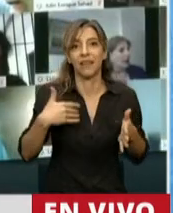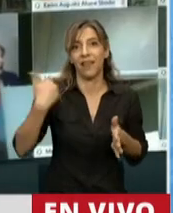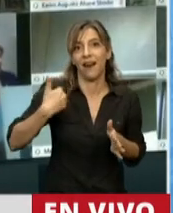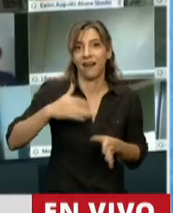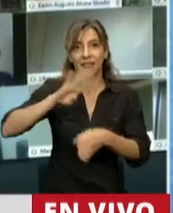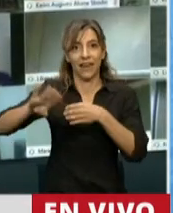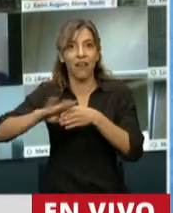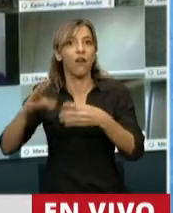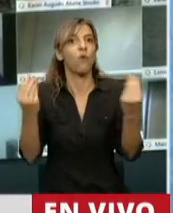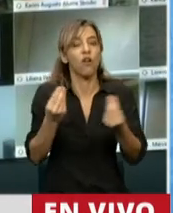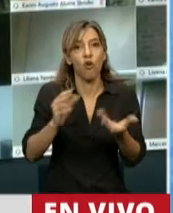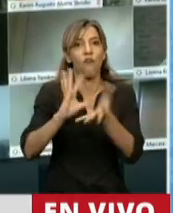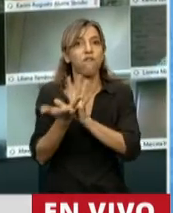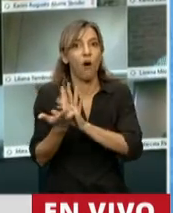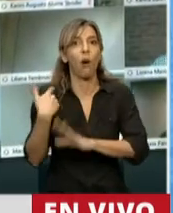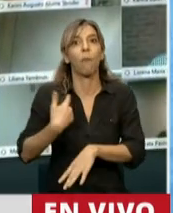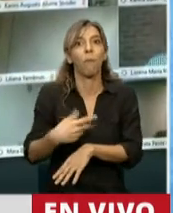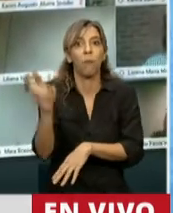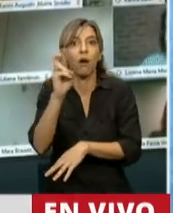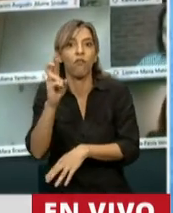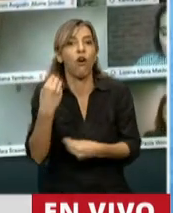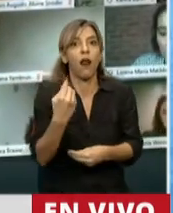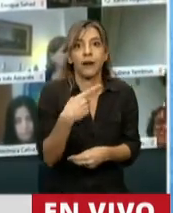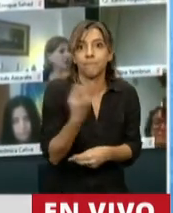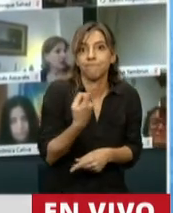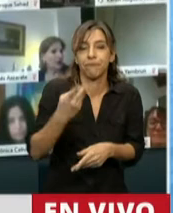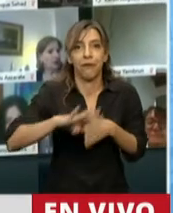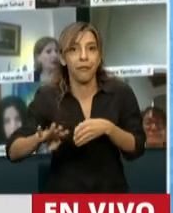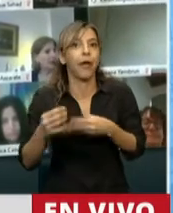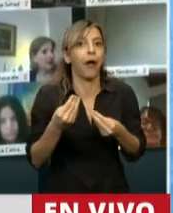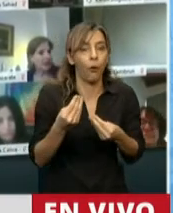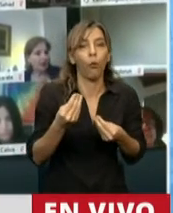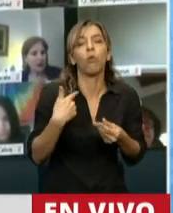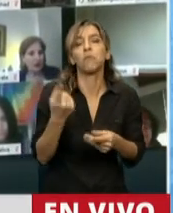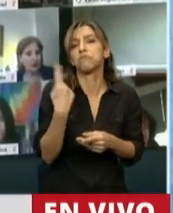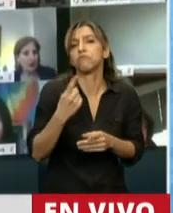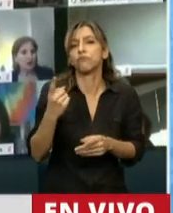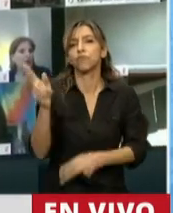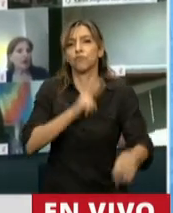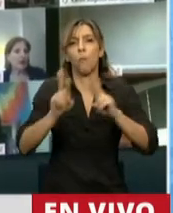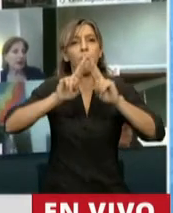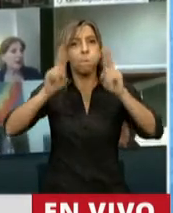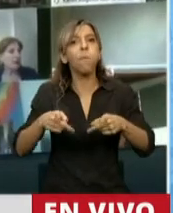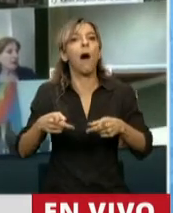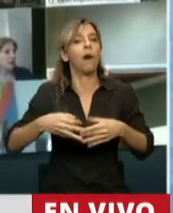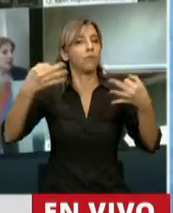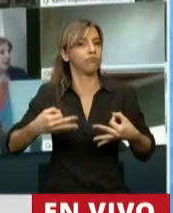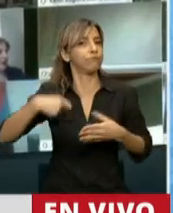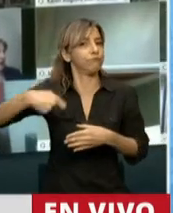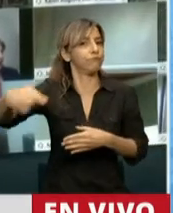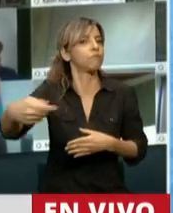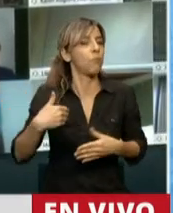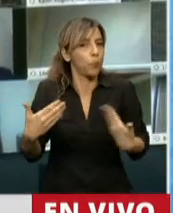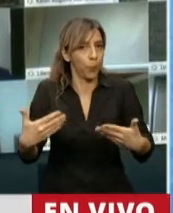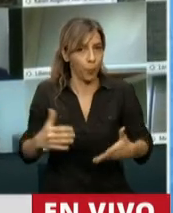bajo legislación nacional. Y que se trata de hecho de la mejor oferta que nuestro país está en condiciones de hacer, preservando lo que